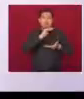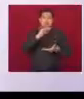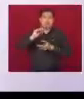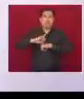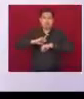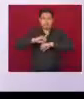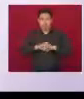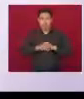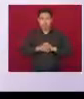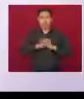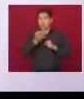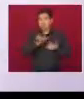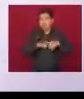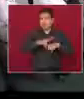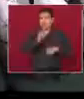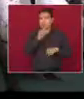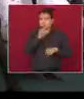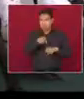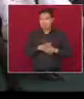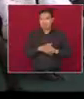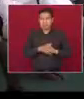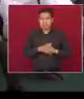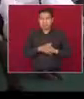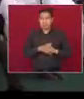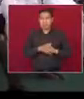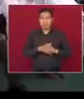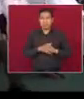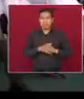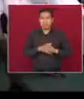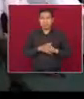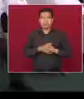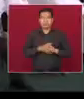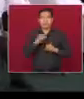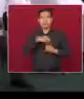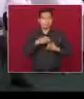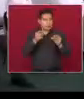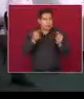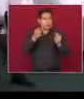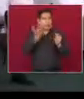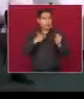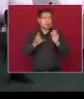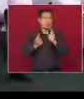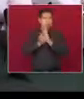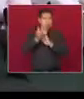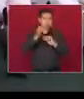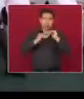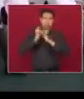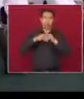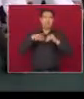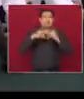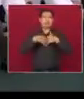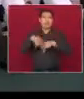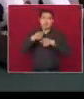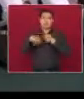A ello debe agregarse que oportunamente se decidió construir esta refinería, como aquí se explicó